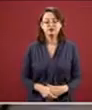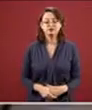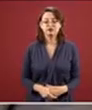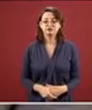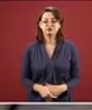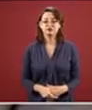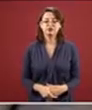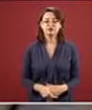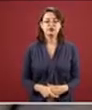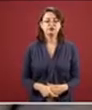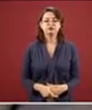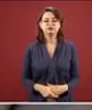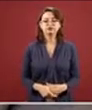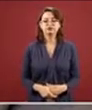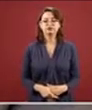no se hacen las cosas.